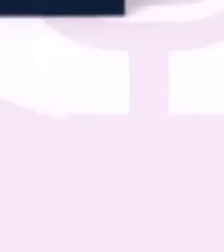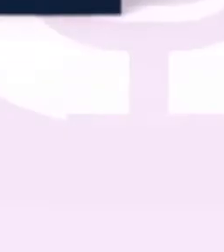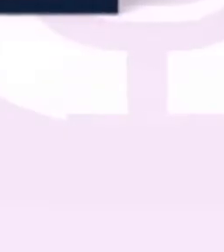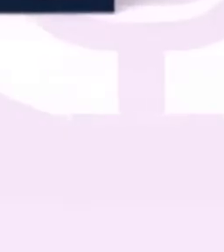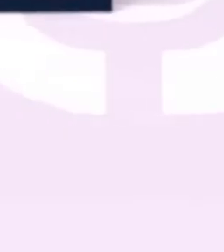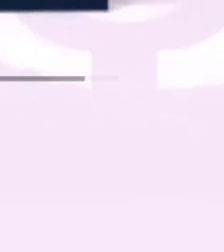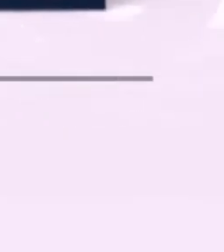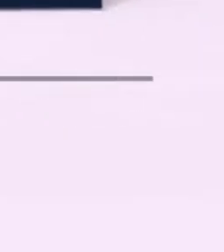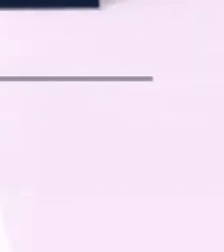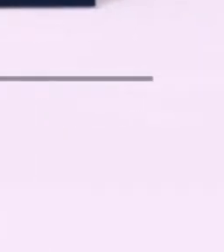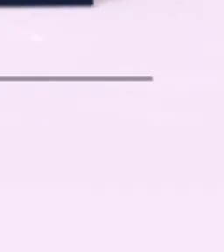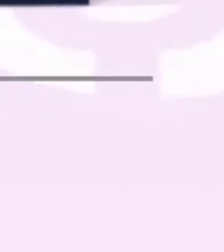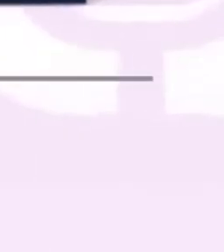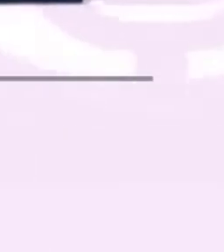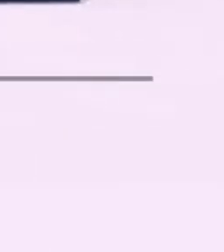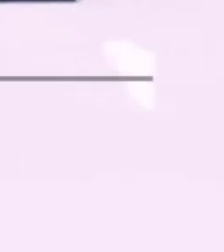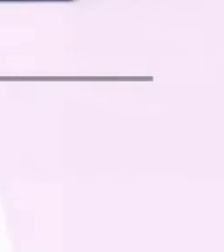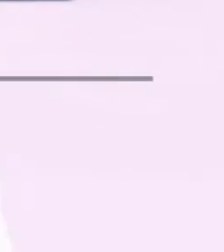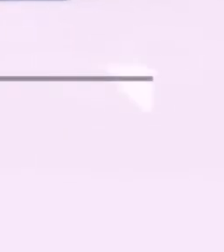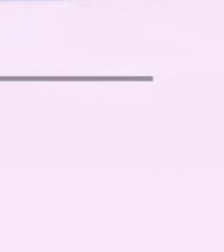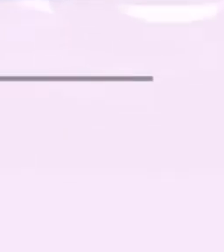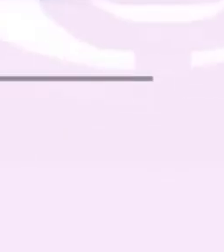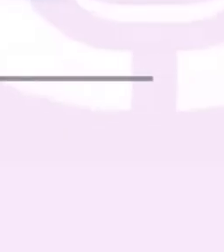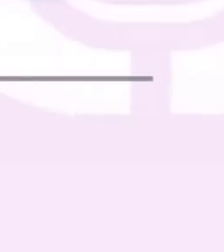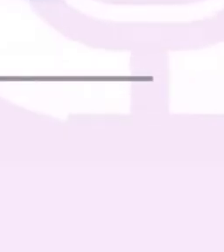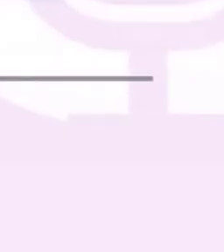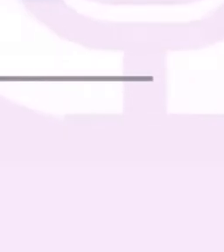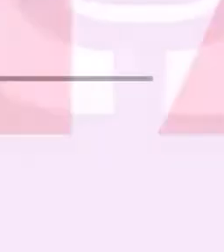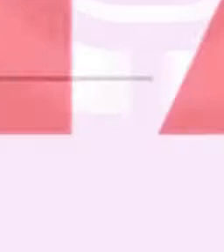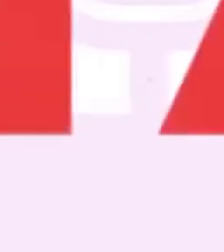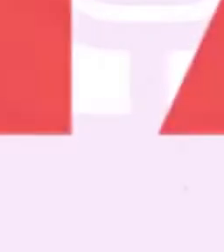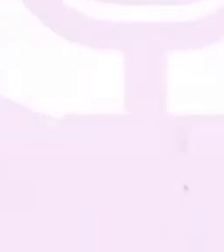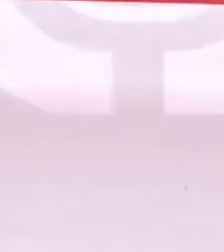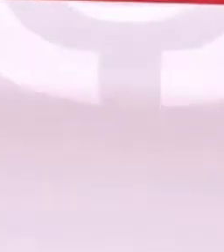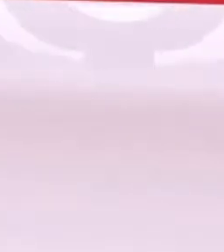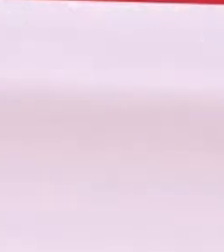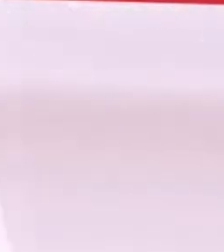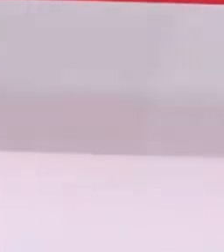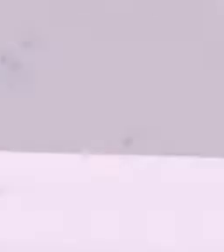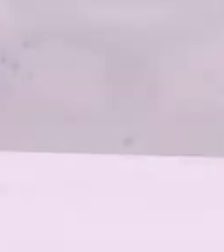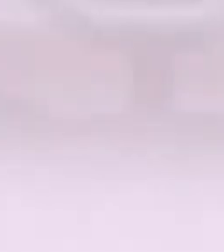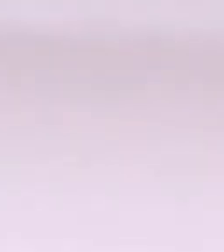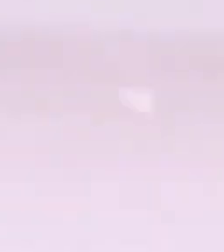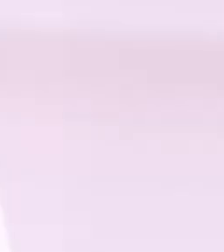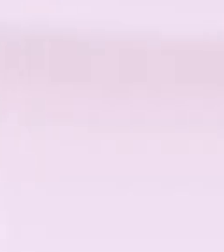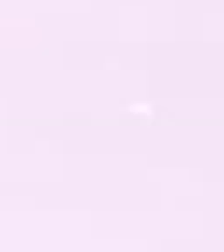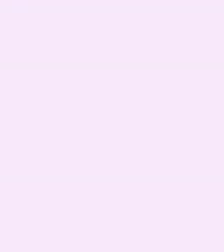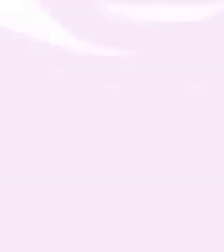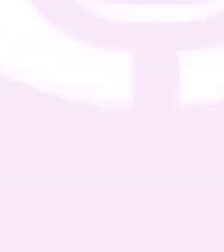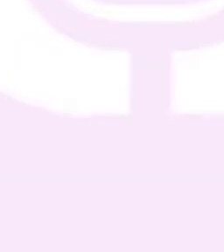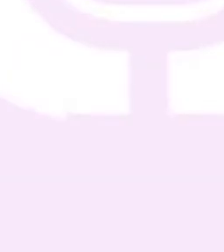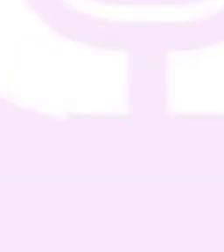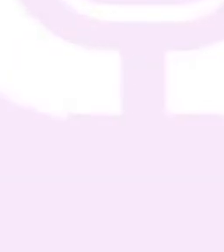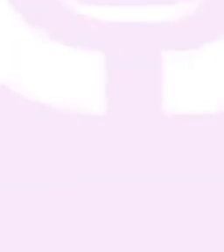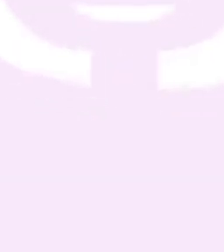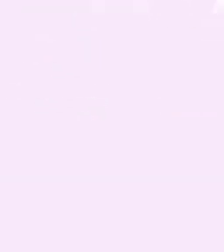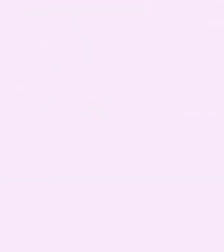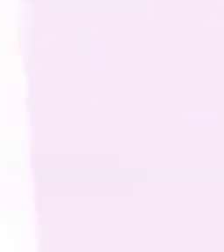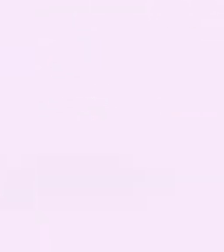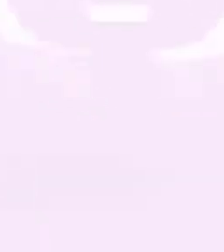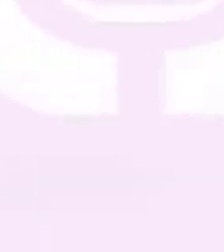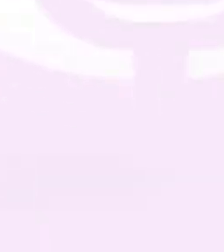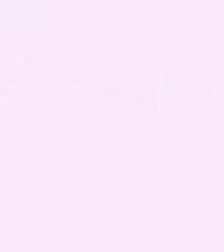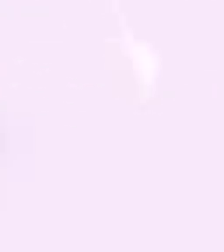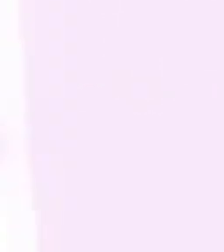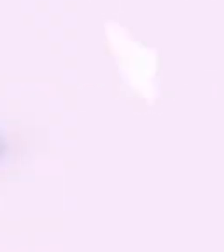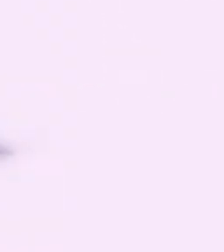Otavalo informa, un espacio para fortalecer el autoestima, la identidad y la cultura de